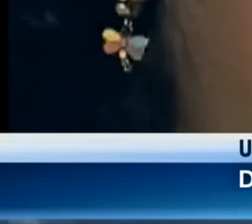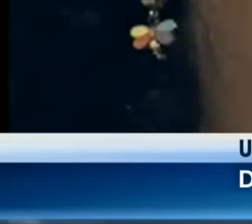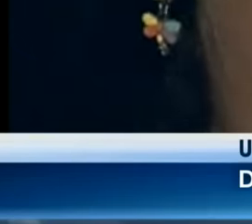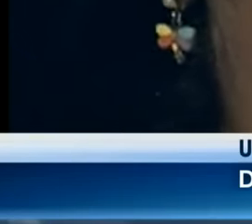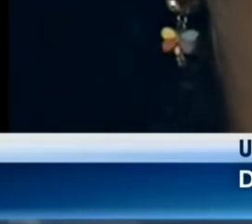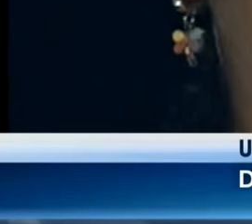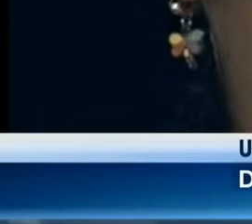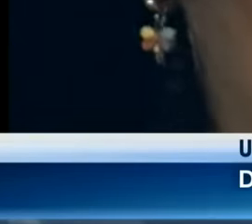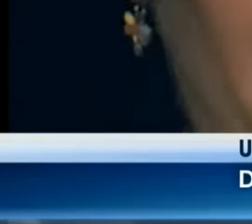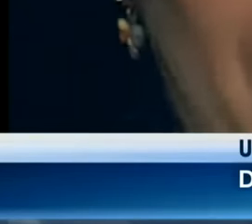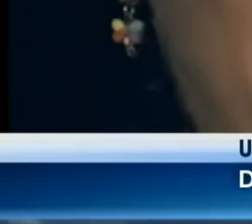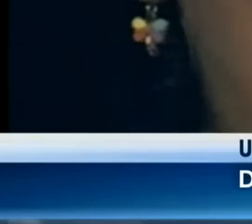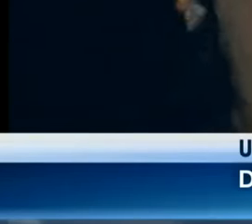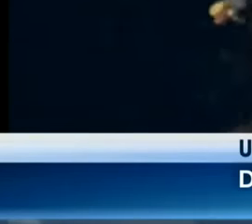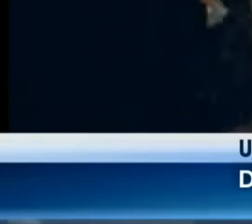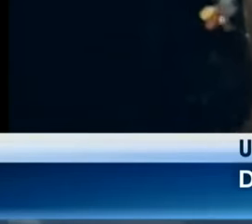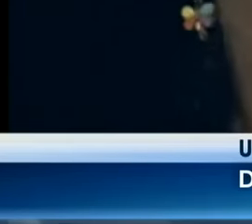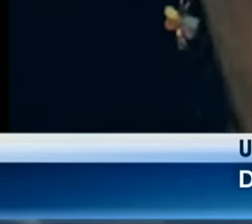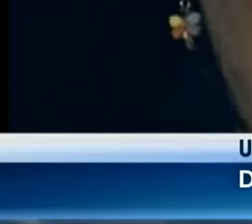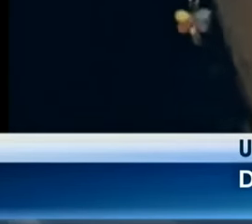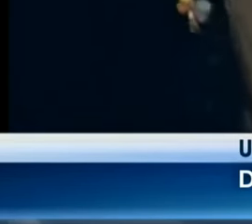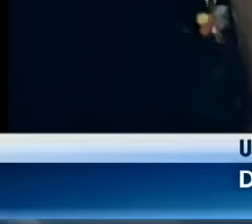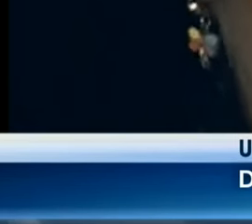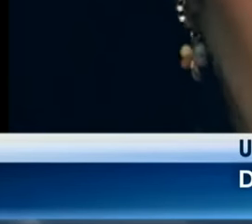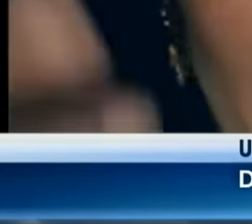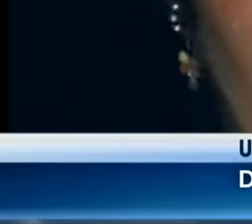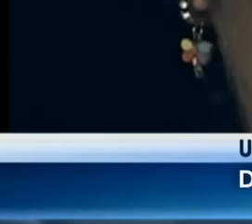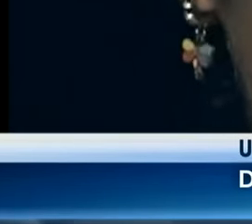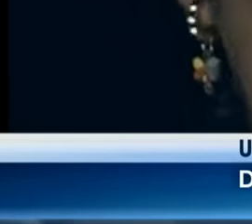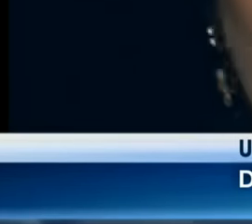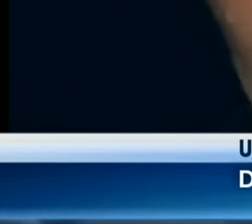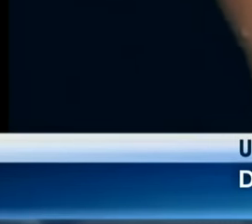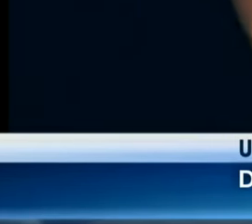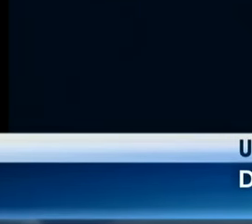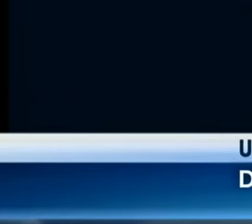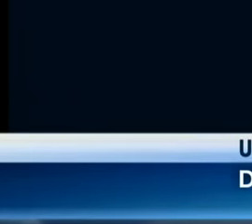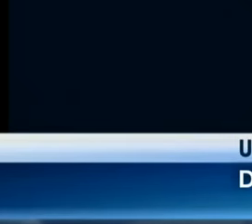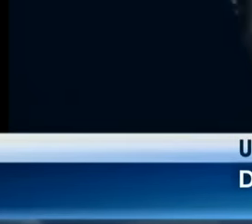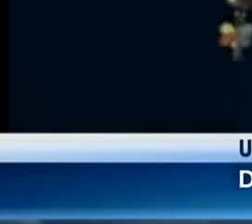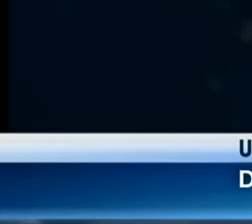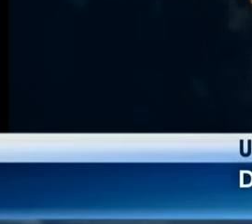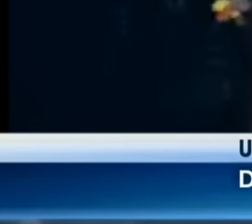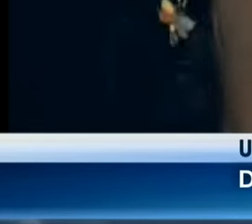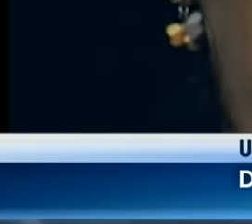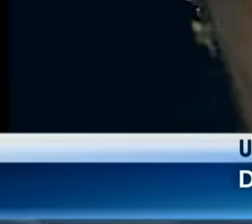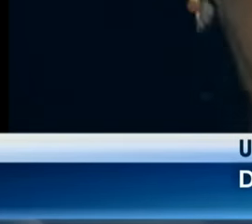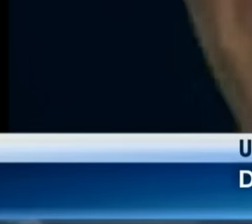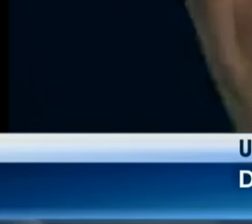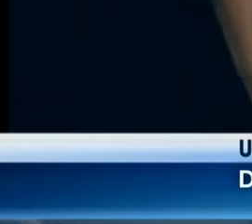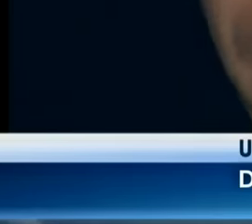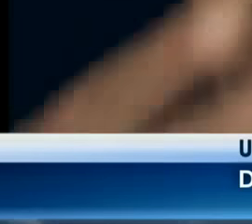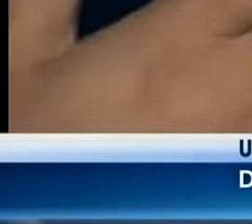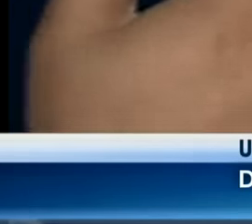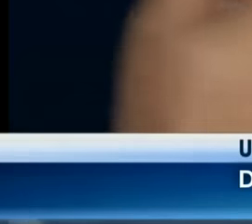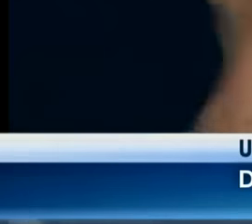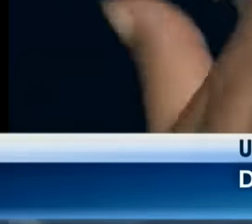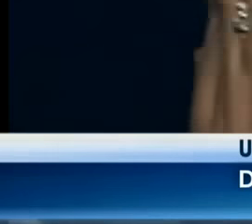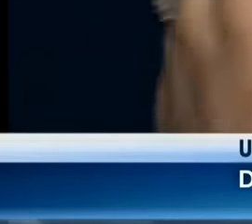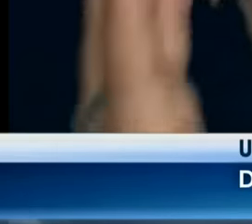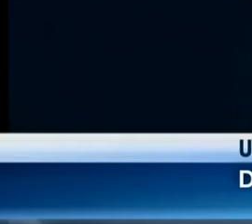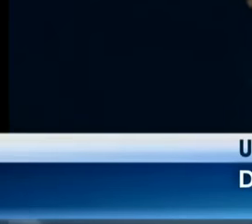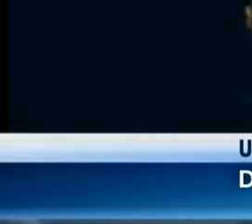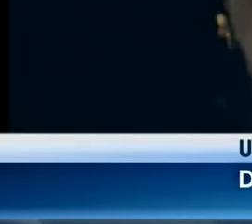Se me acababa la vida. Ese momento fuera de mi familia, yo estaba sola, mis padres estaban más abajo, mi esposo andaba pescando. Yo